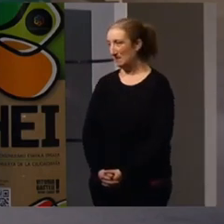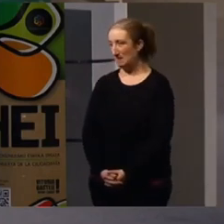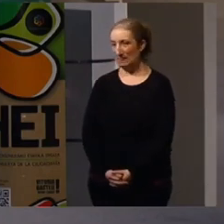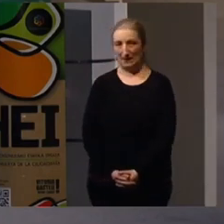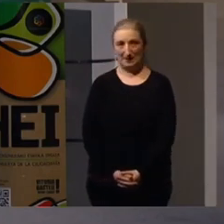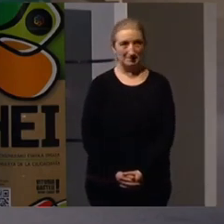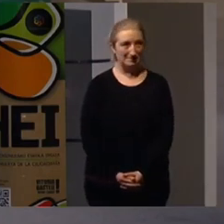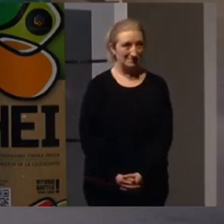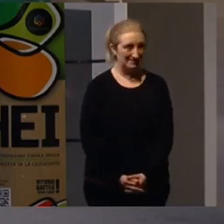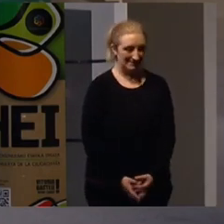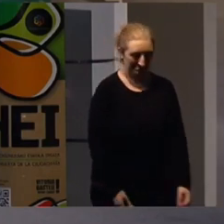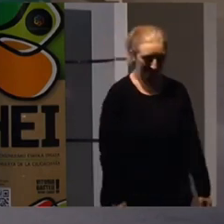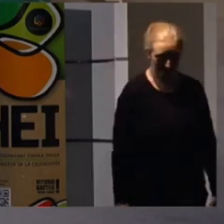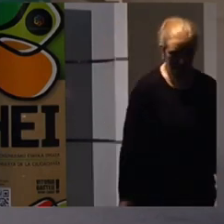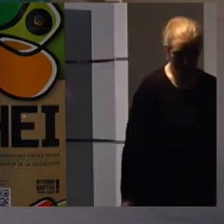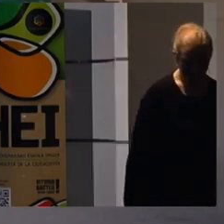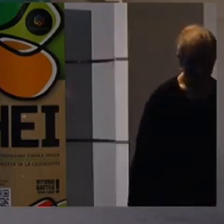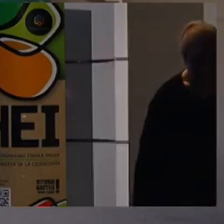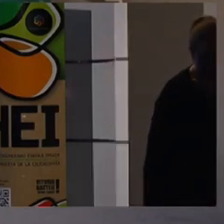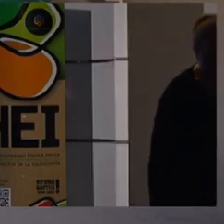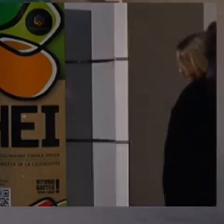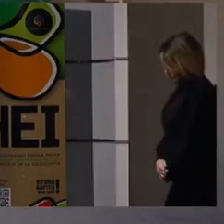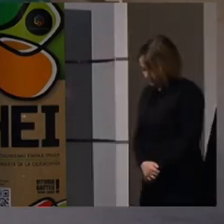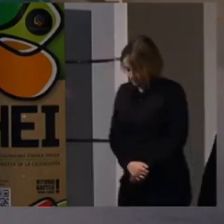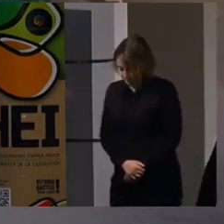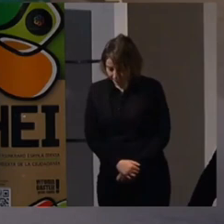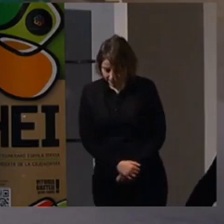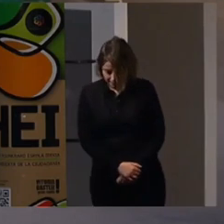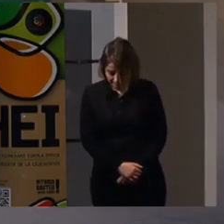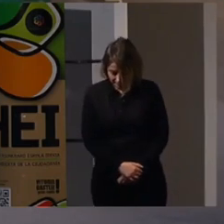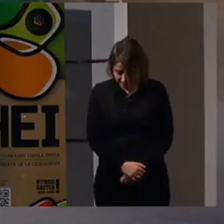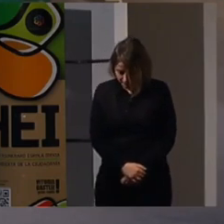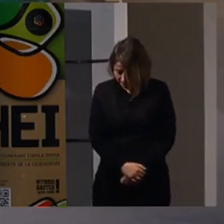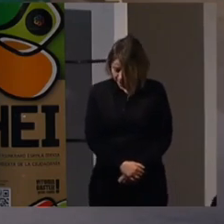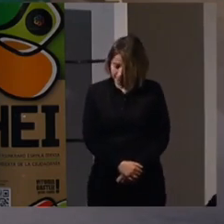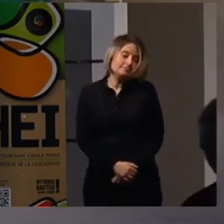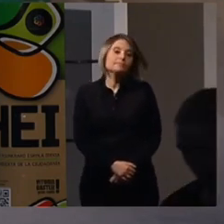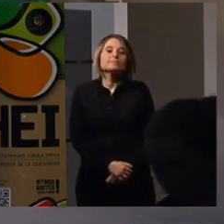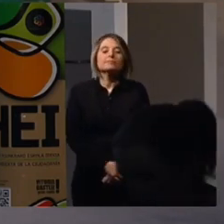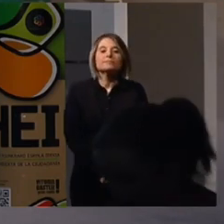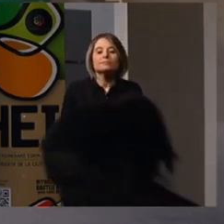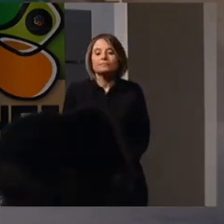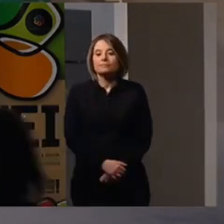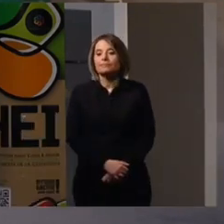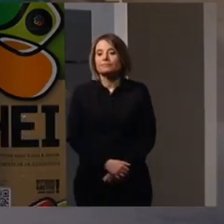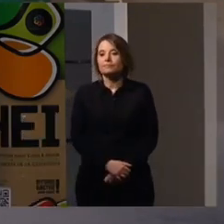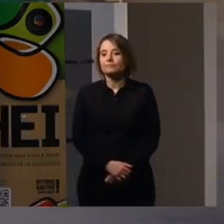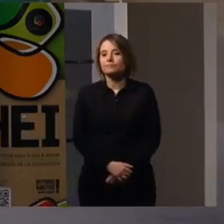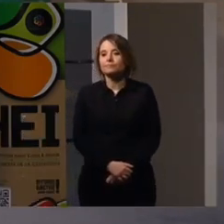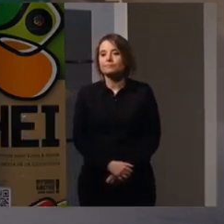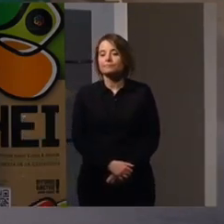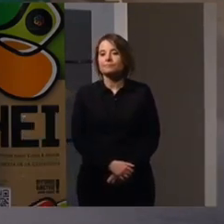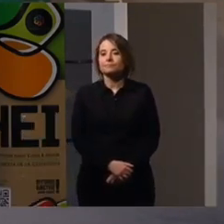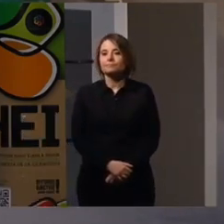Que no he puesto el crono y no sabía de tiempo cómo iba. Bebe, hidrátate. A A ver, que me organice.